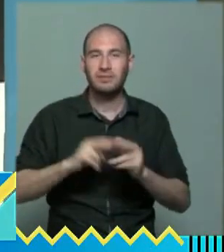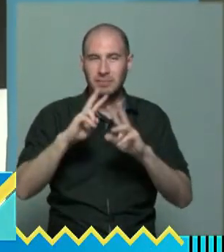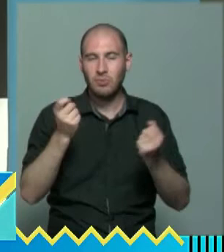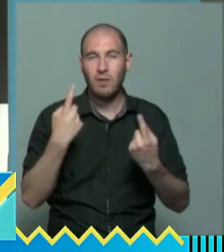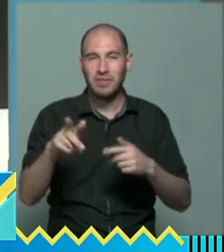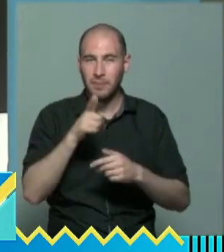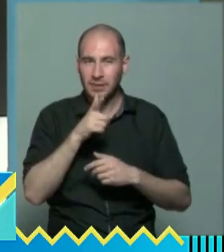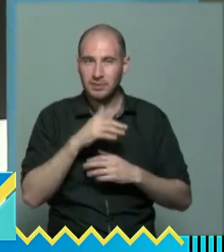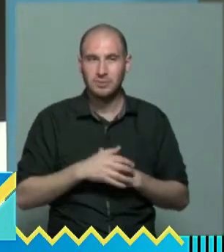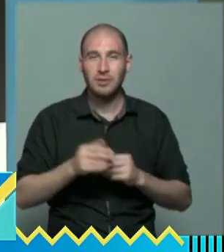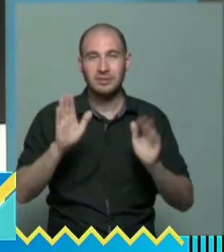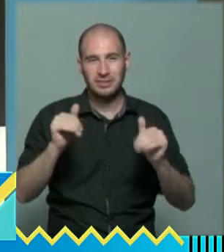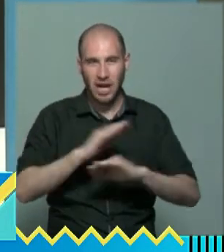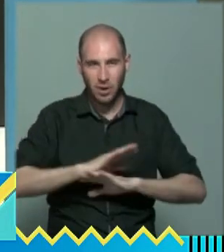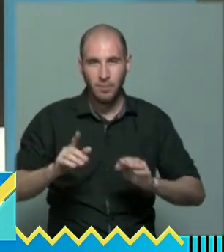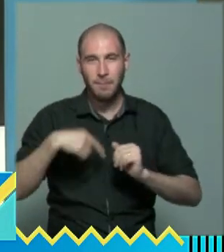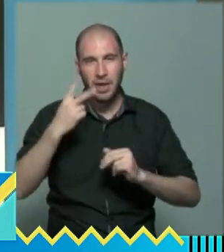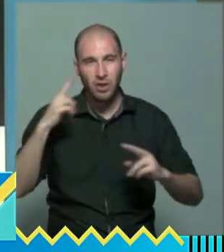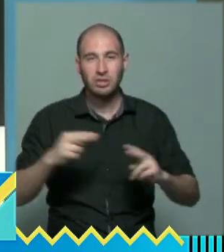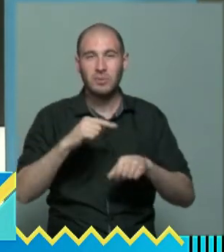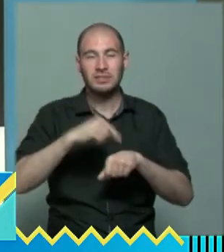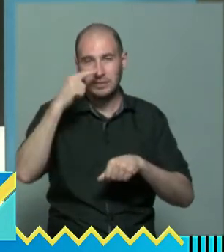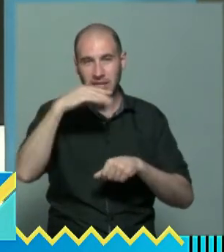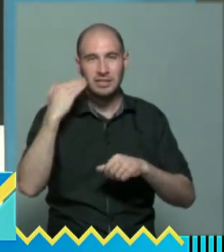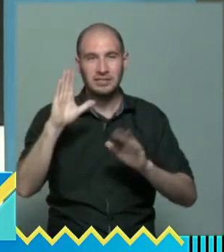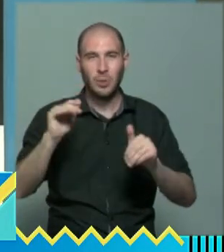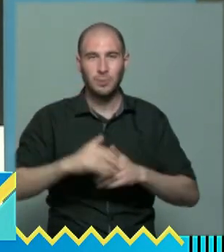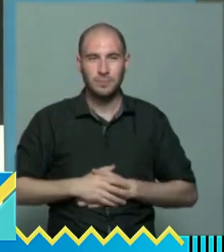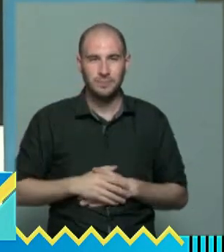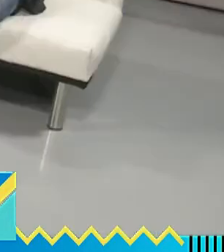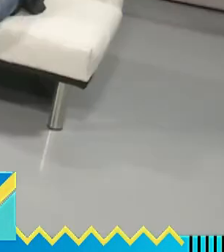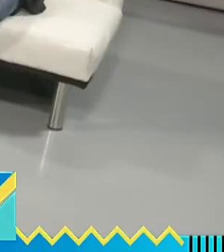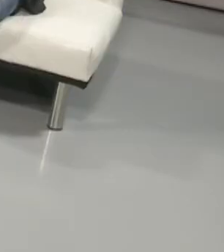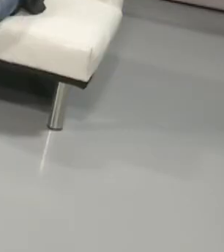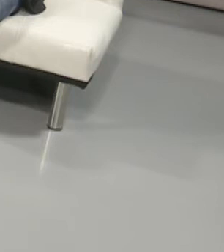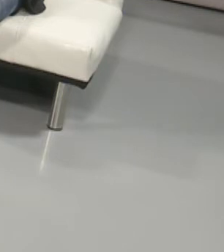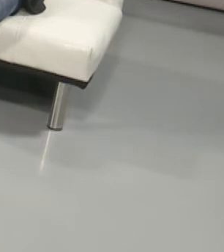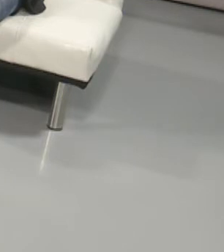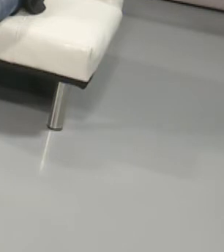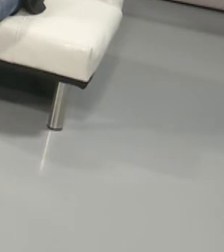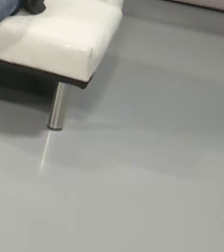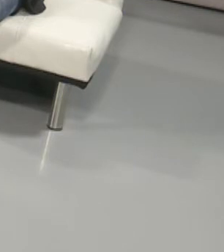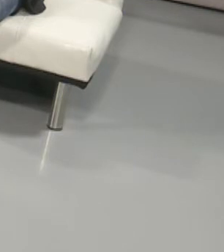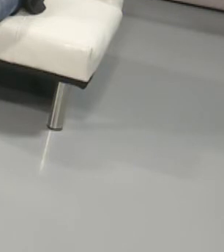de distintos parecidos. Nos vamos, regresamos mañana a partir de las 19 en Señaluc. Chau, chau. el timón.